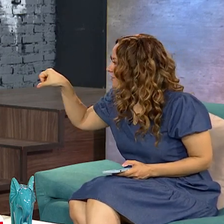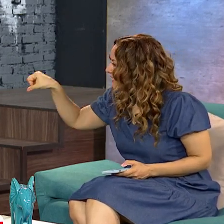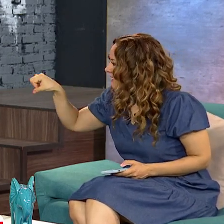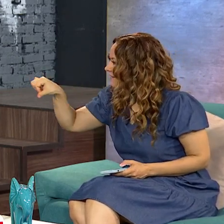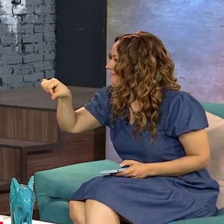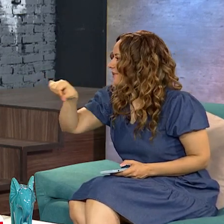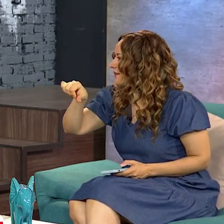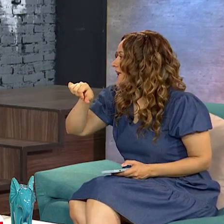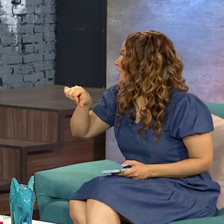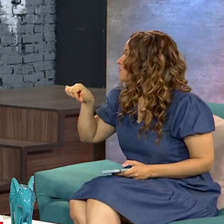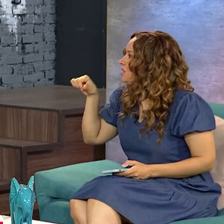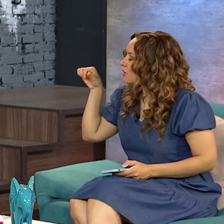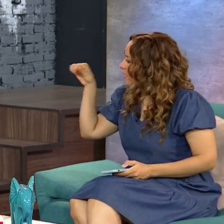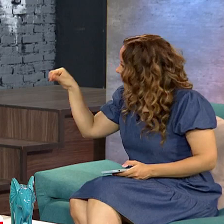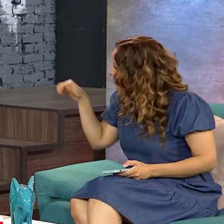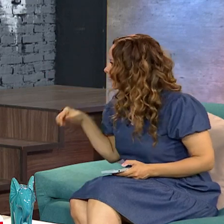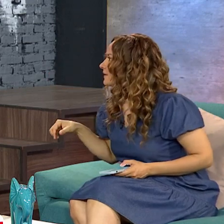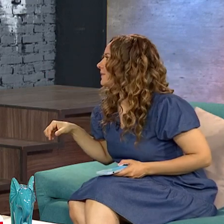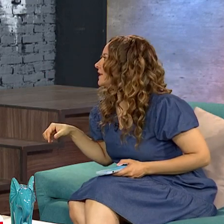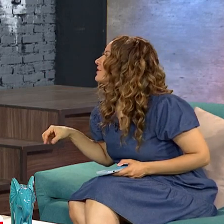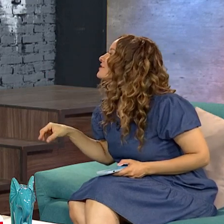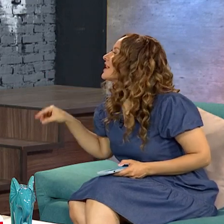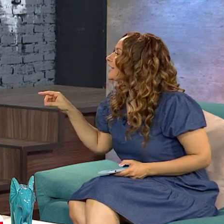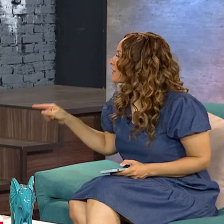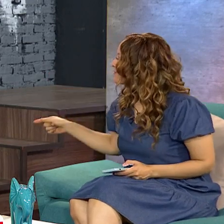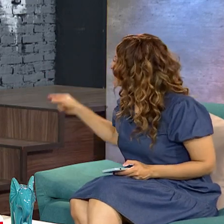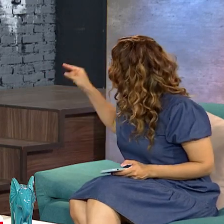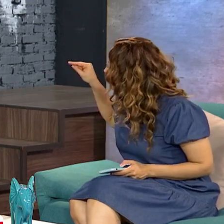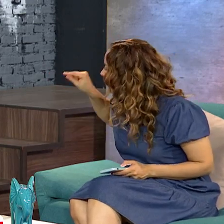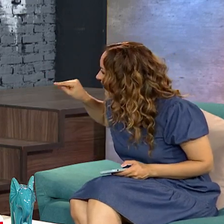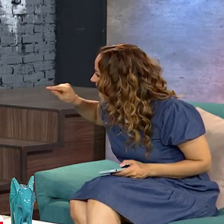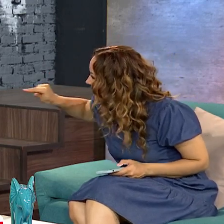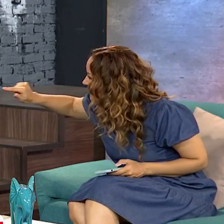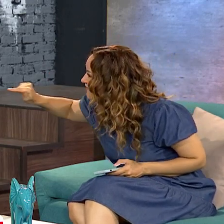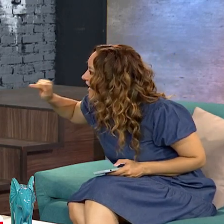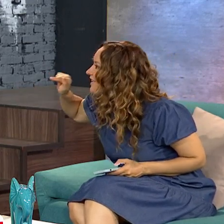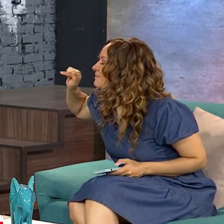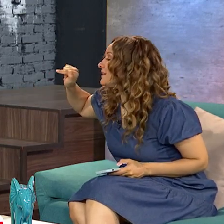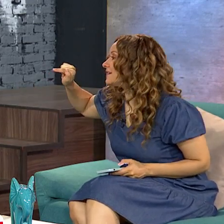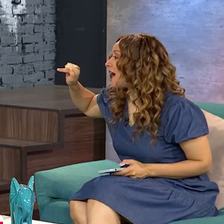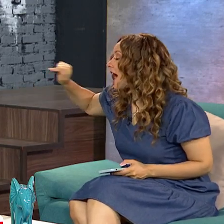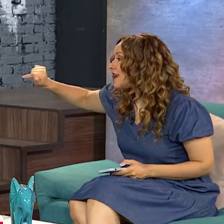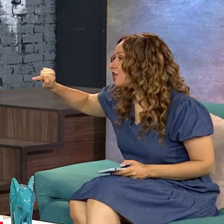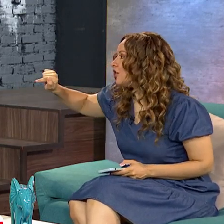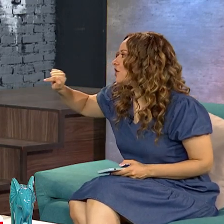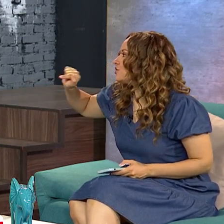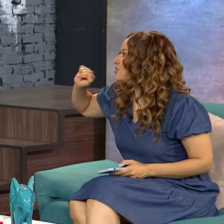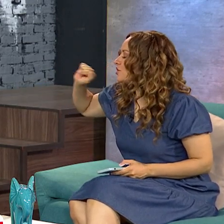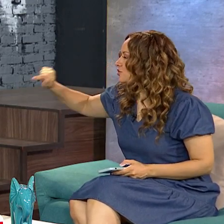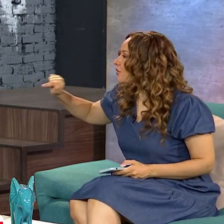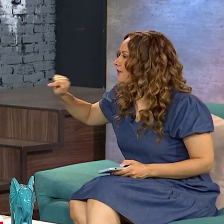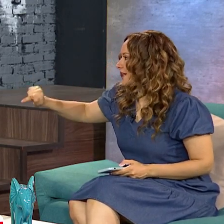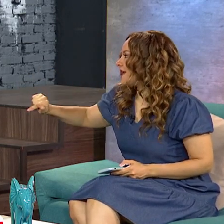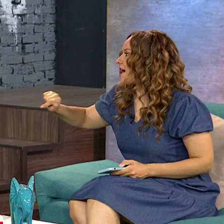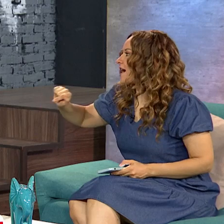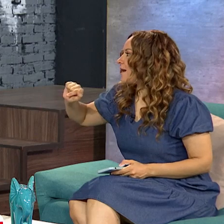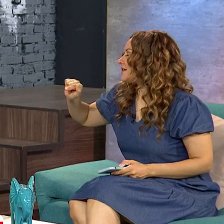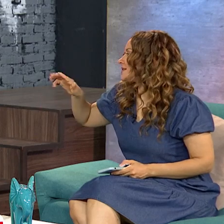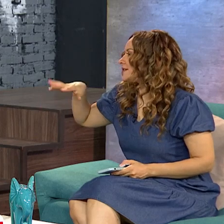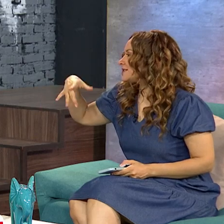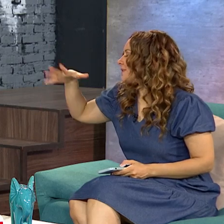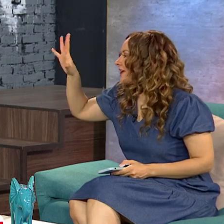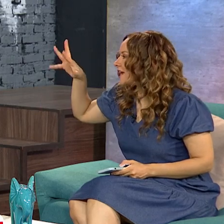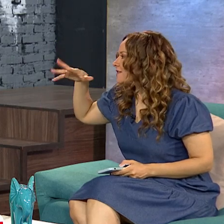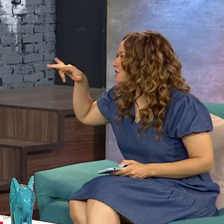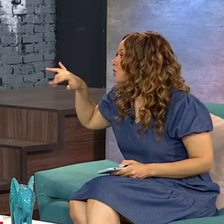los que protegen de la luz y luego hay niños bien tremendos que justamente ahí van y meten algo. Dios no lo quiera, a